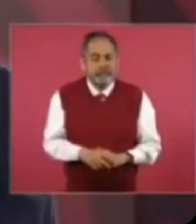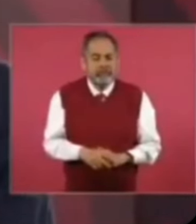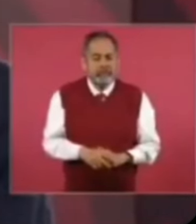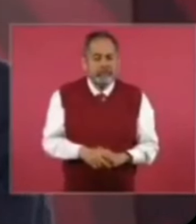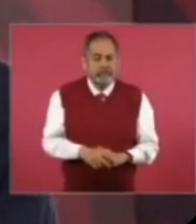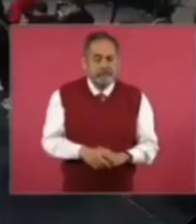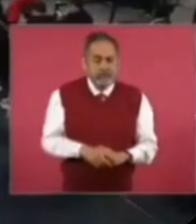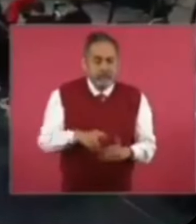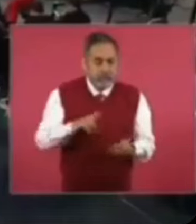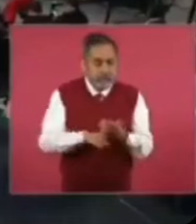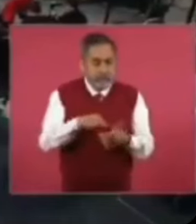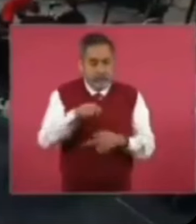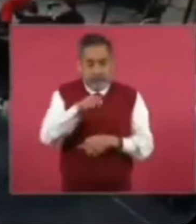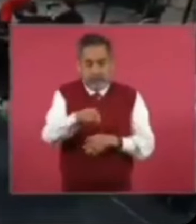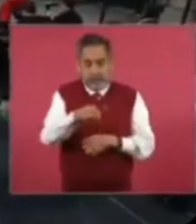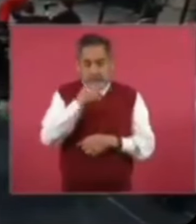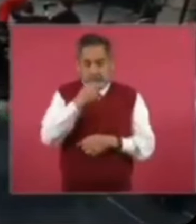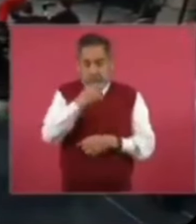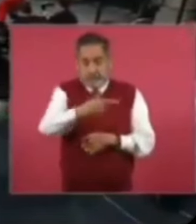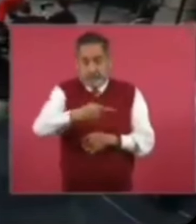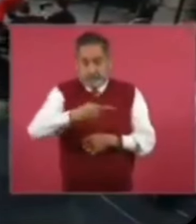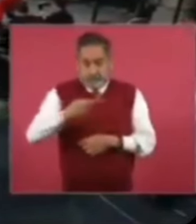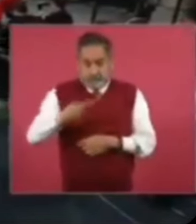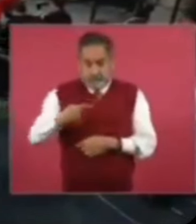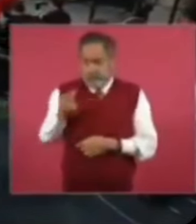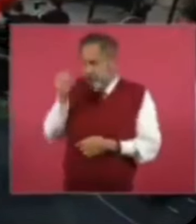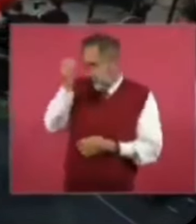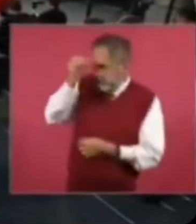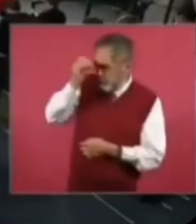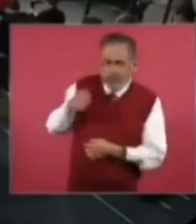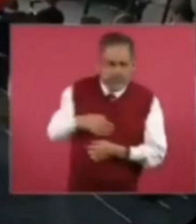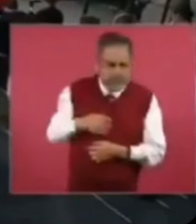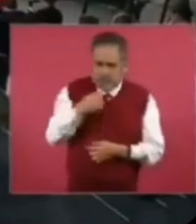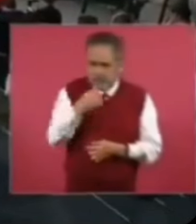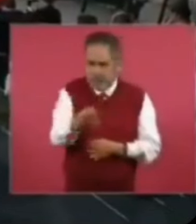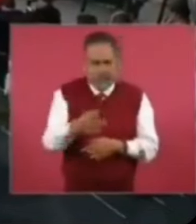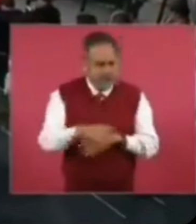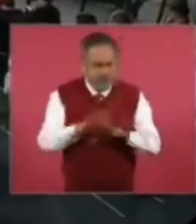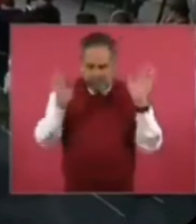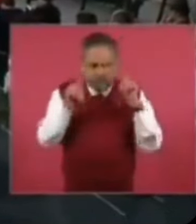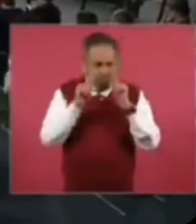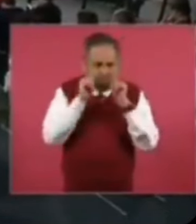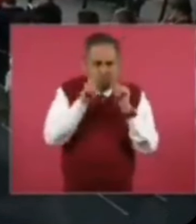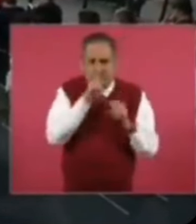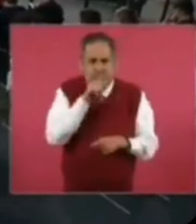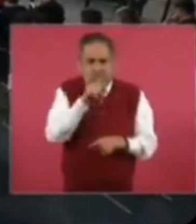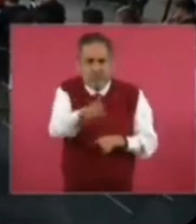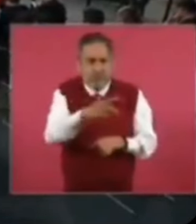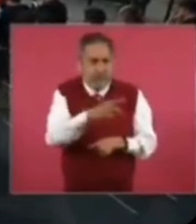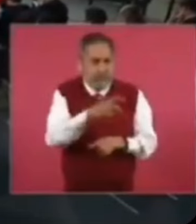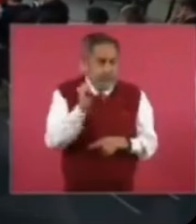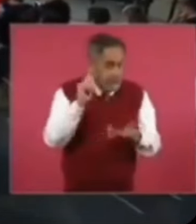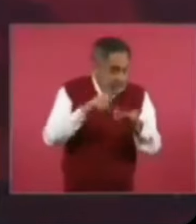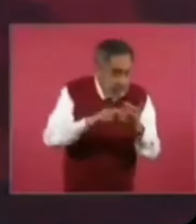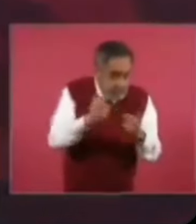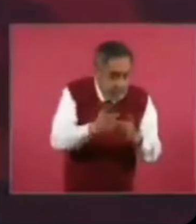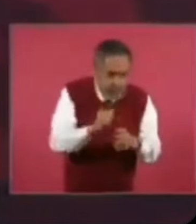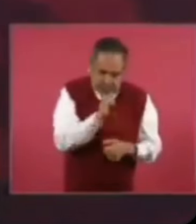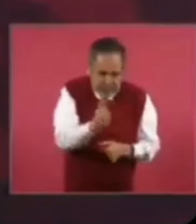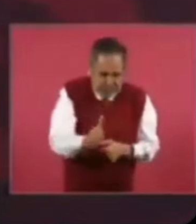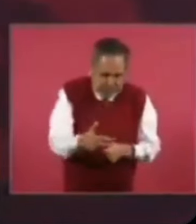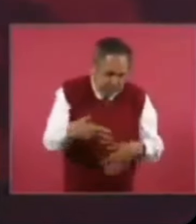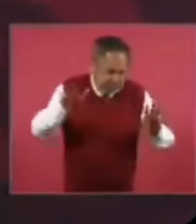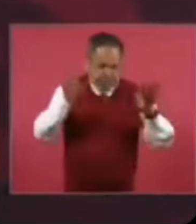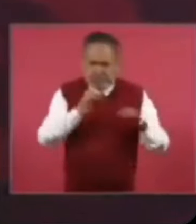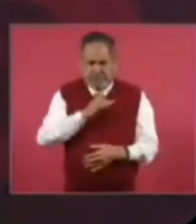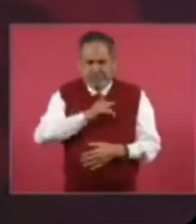que dio el abogado del Mayo Zambada, en la cual hoy el presidente hace referencia, porque Lili Téllez y Ciro